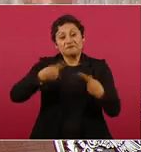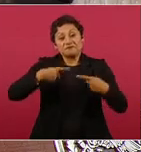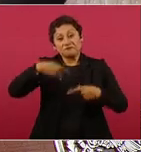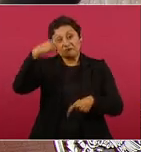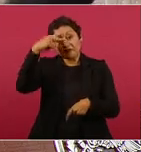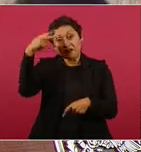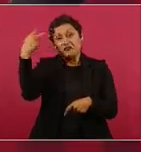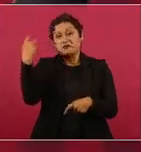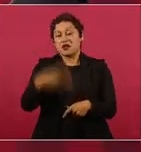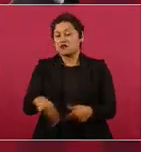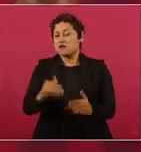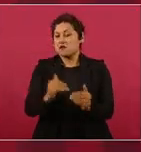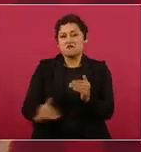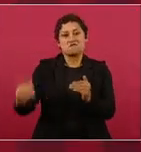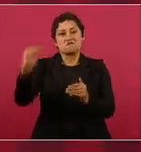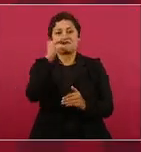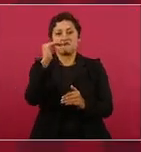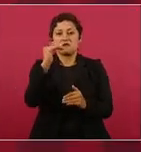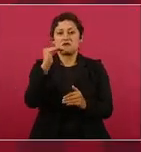Es un pueblo ejemplar.